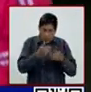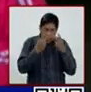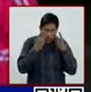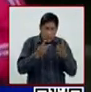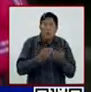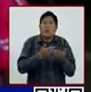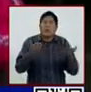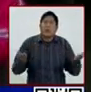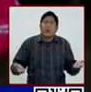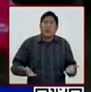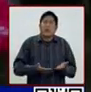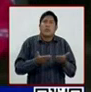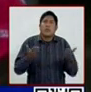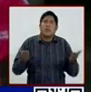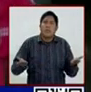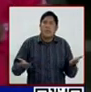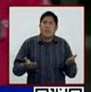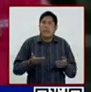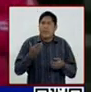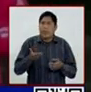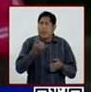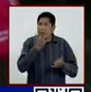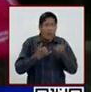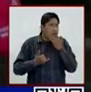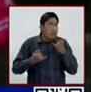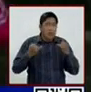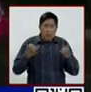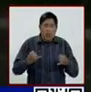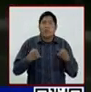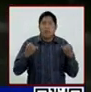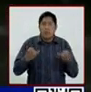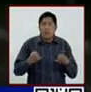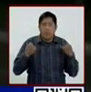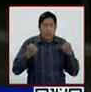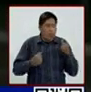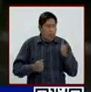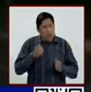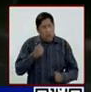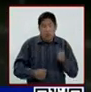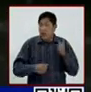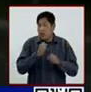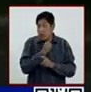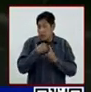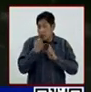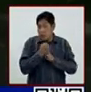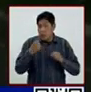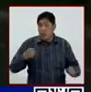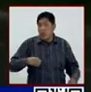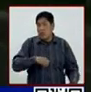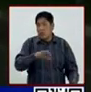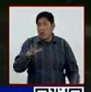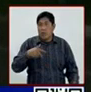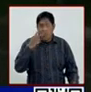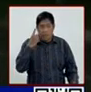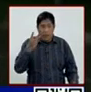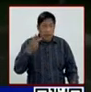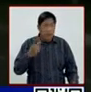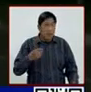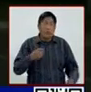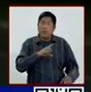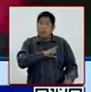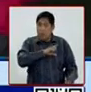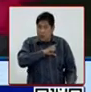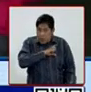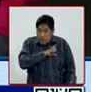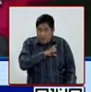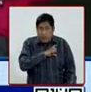ver dónde es exactamente que se encuentran estos jóvenes y Cuál es la situación en ese lugar porque veíamos de que los